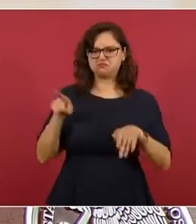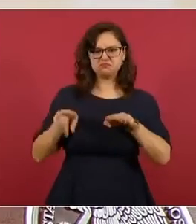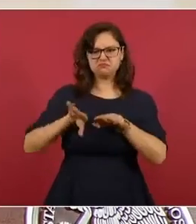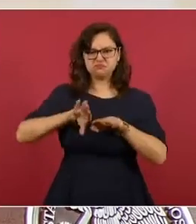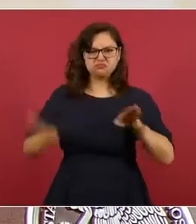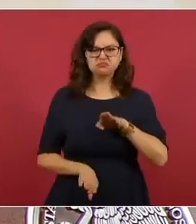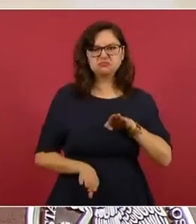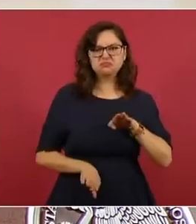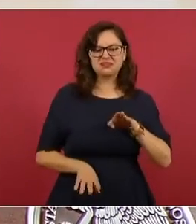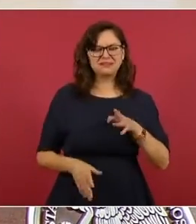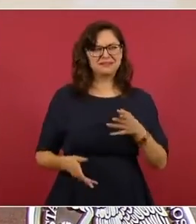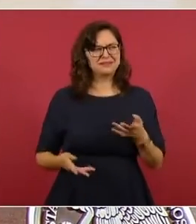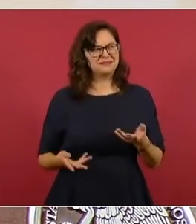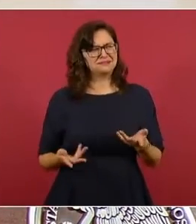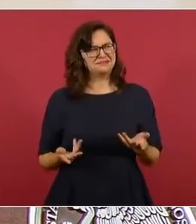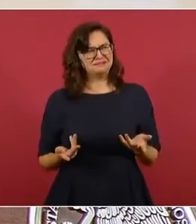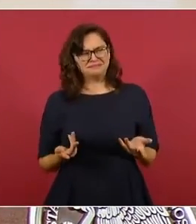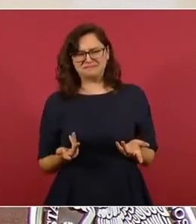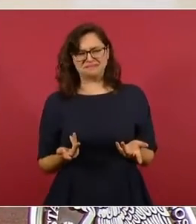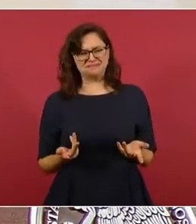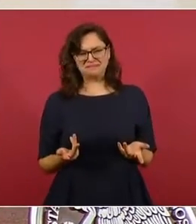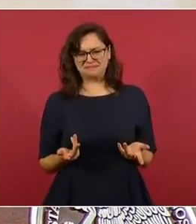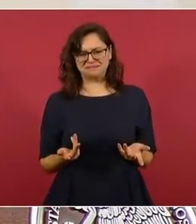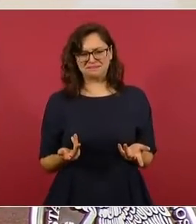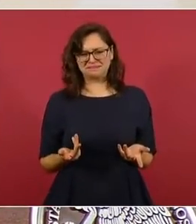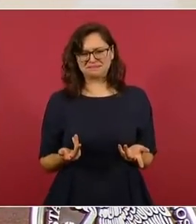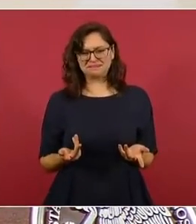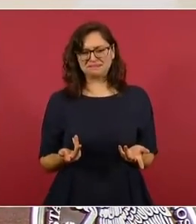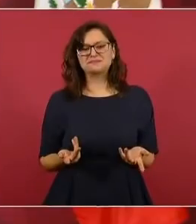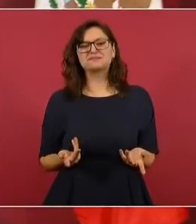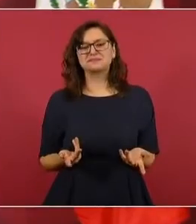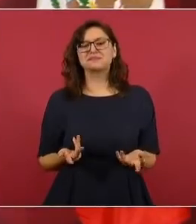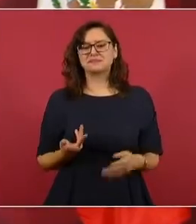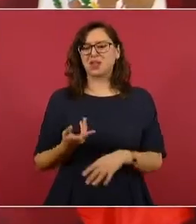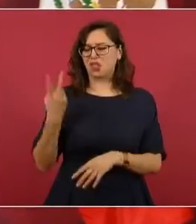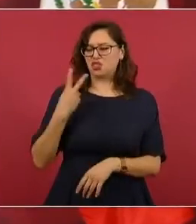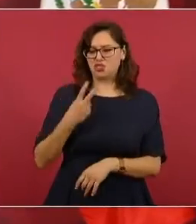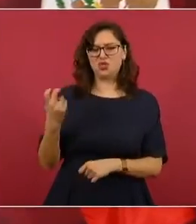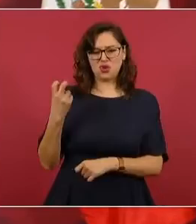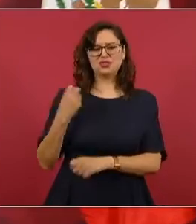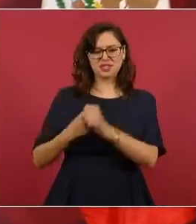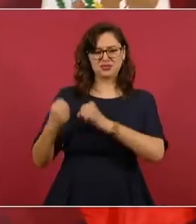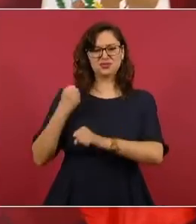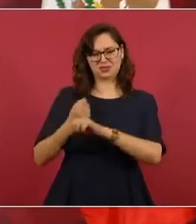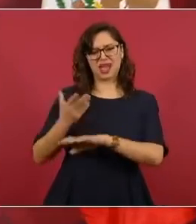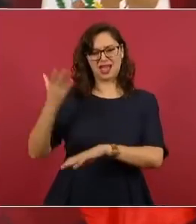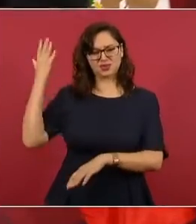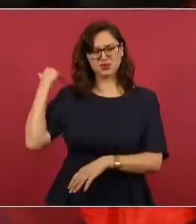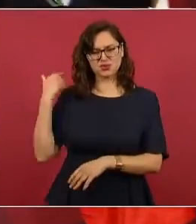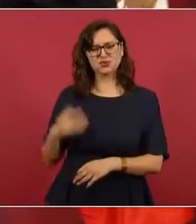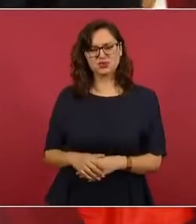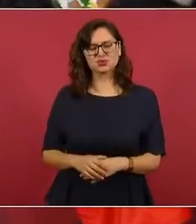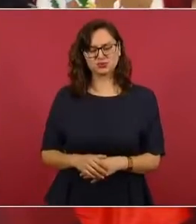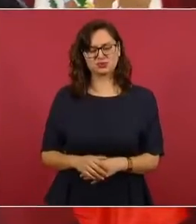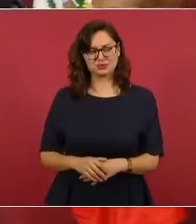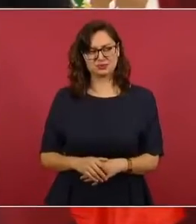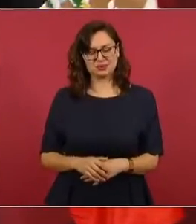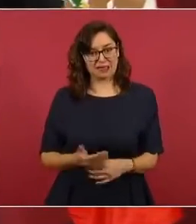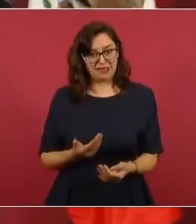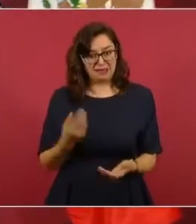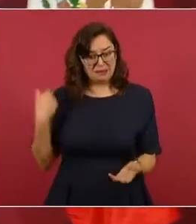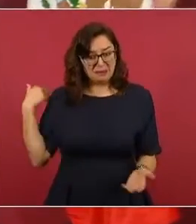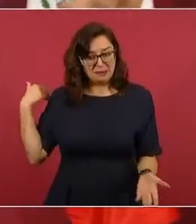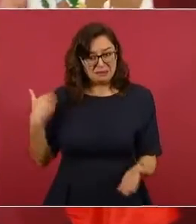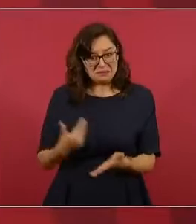eso se impuso hace 200 años. ¿Qué? ¿No vamos a cambiar? ¿Va a